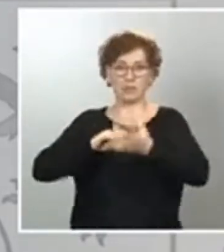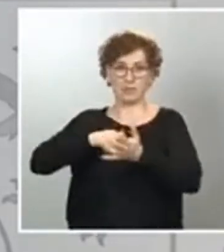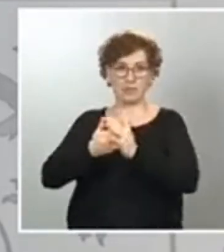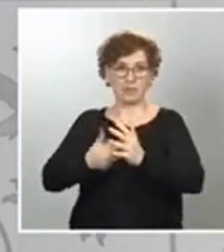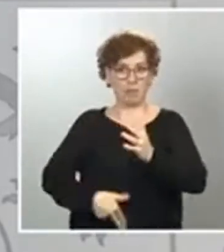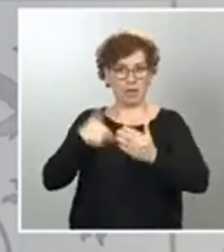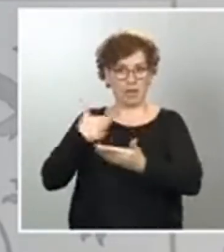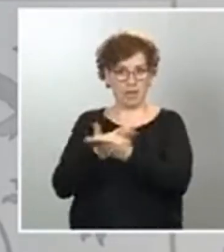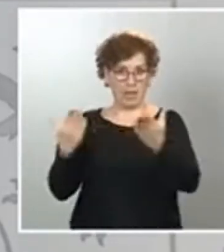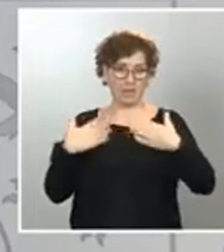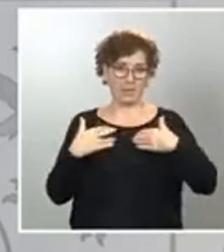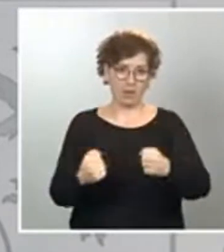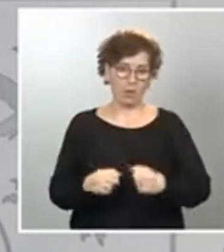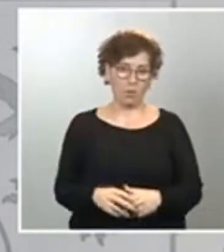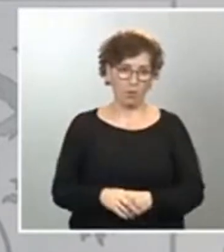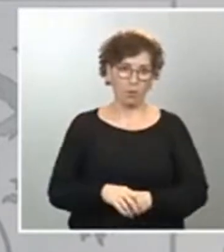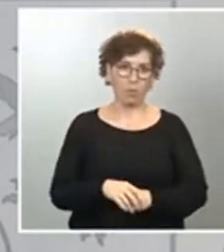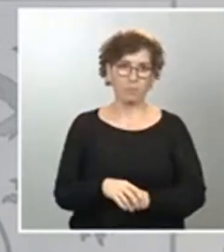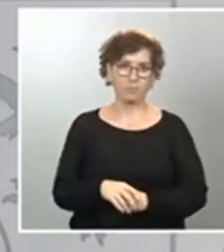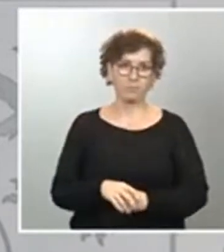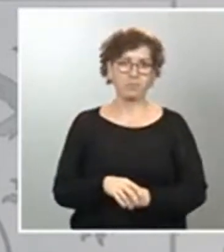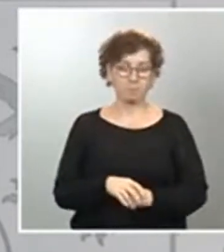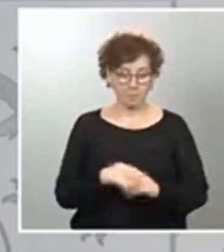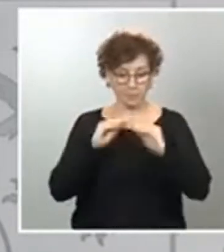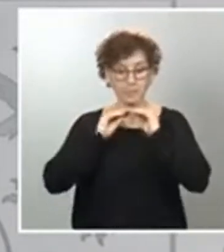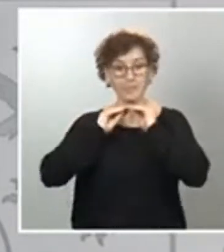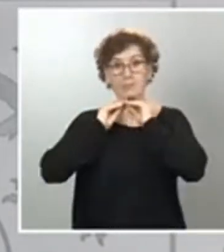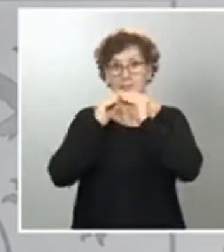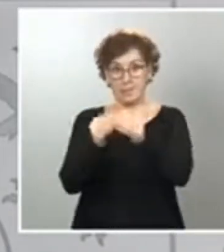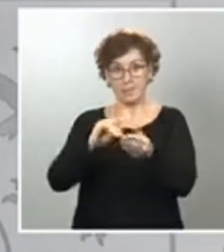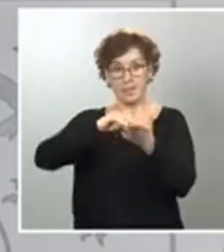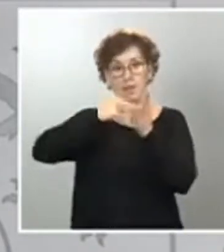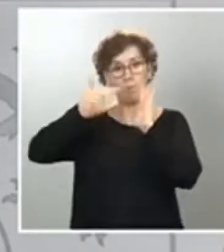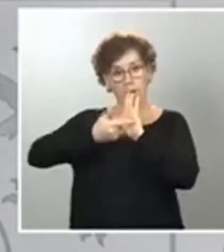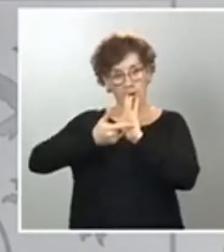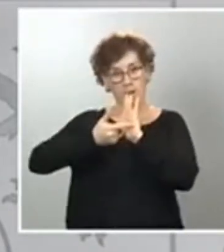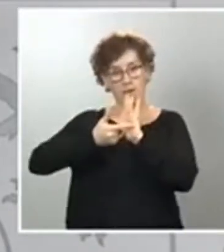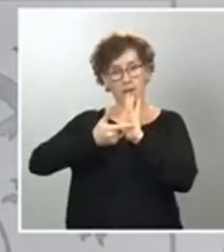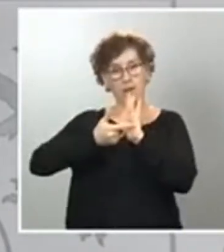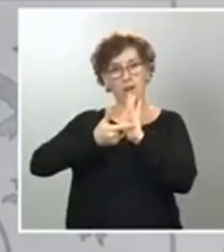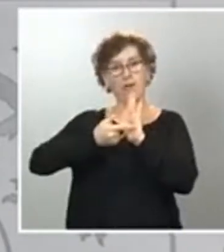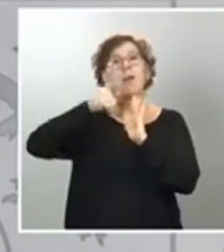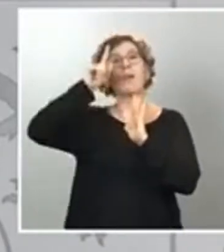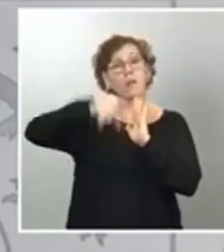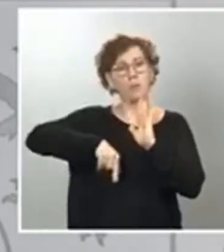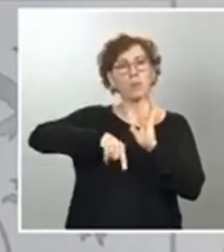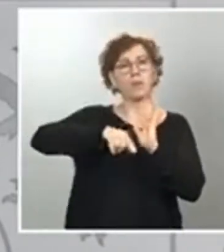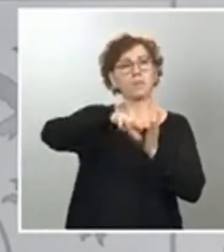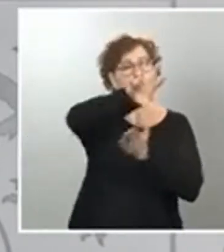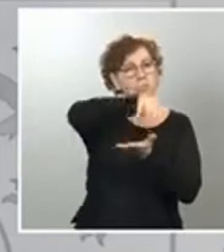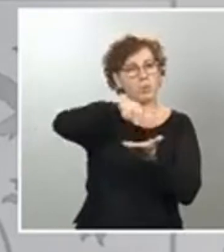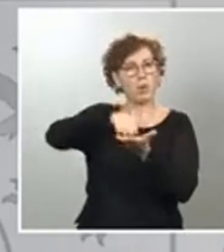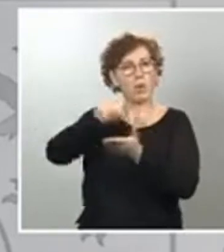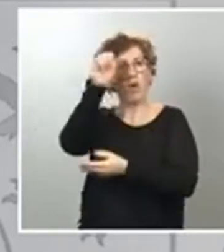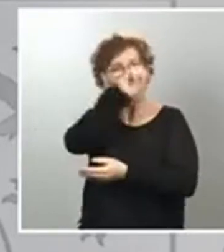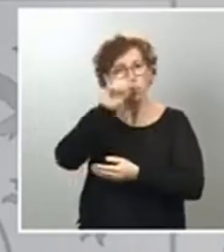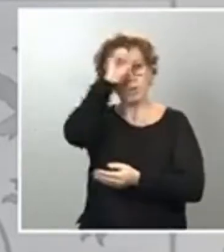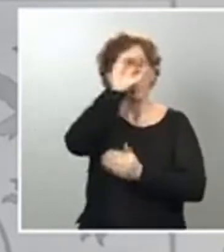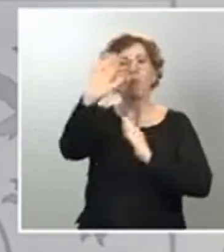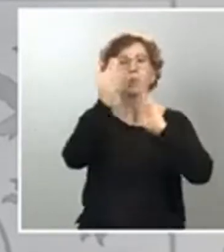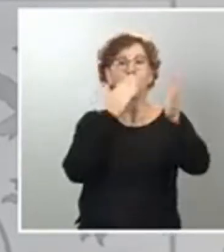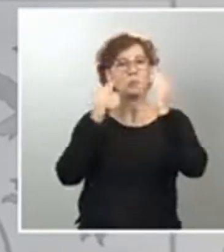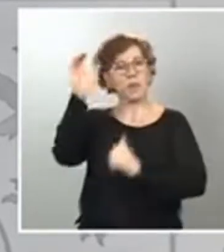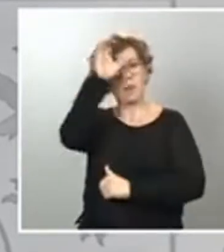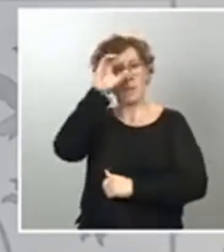la elaboración del plan de transición hemos recabado también la opinión y propuestas de expertos en el ámbito científico,